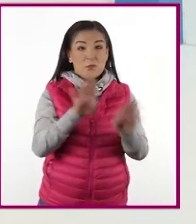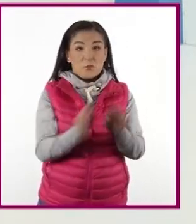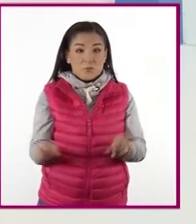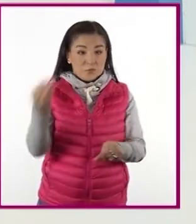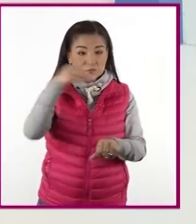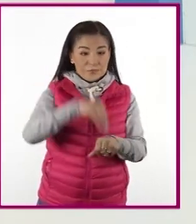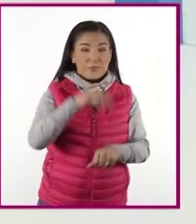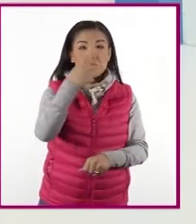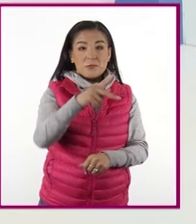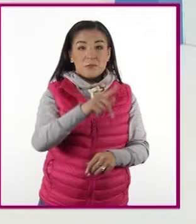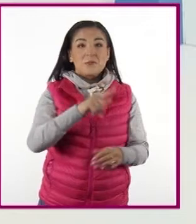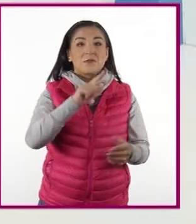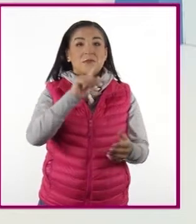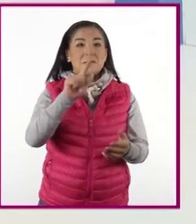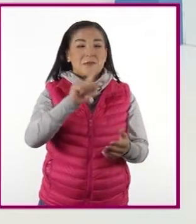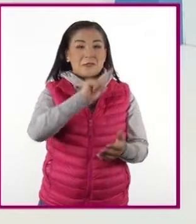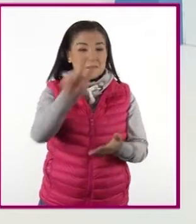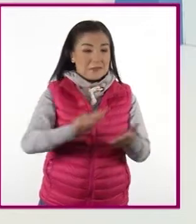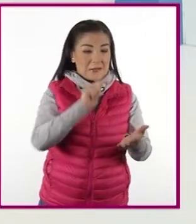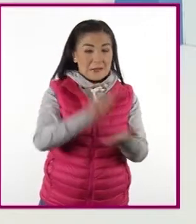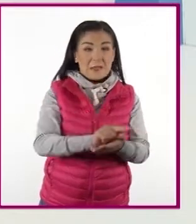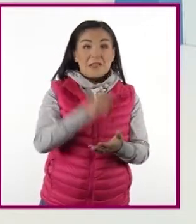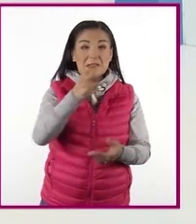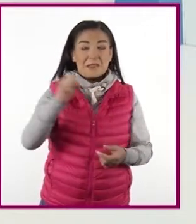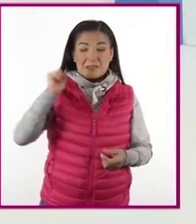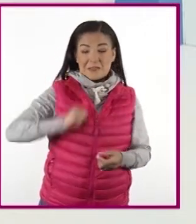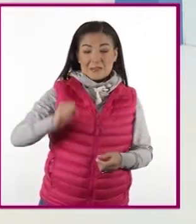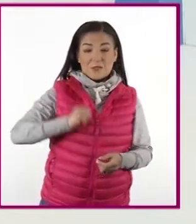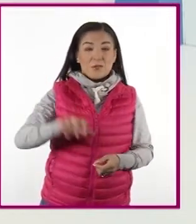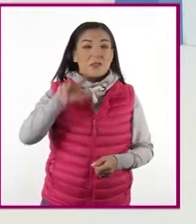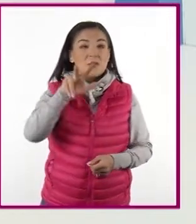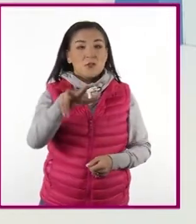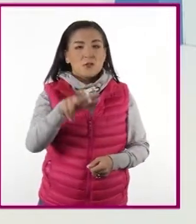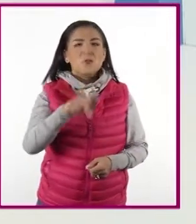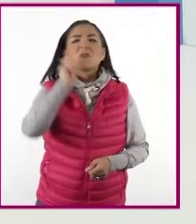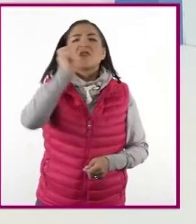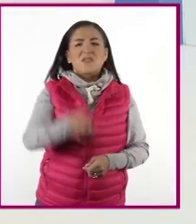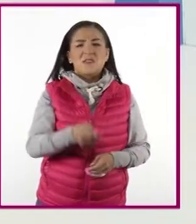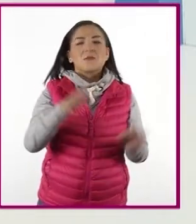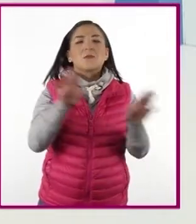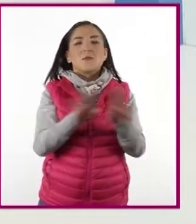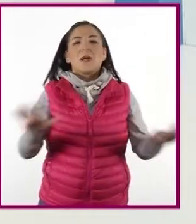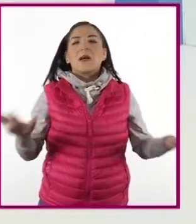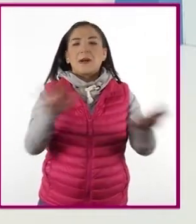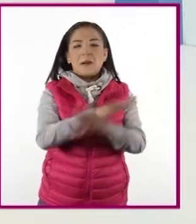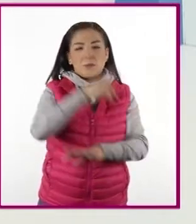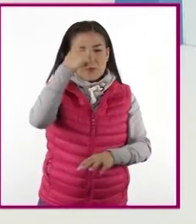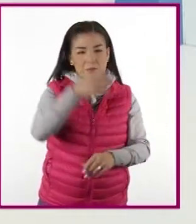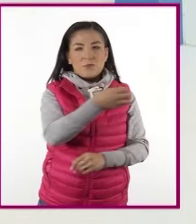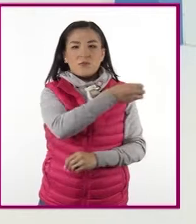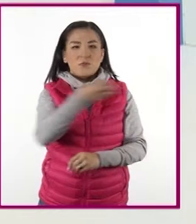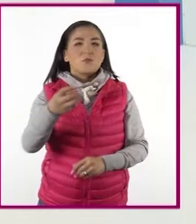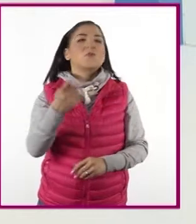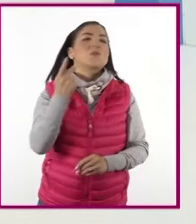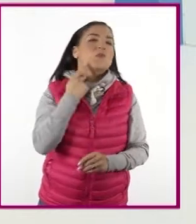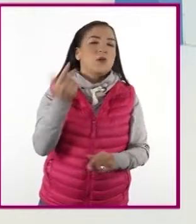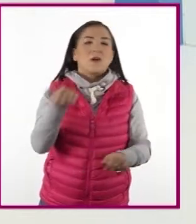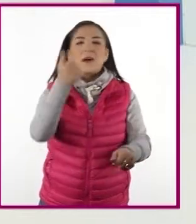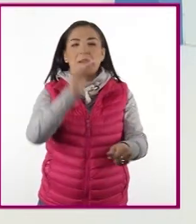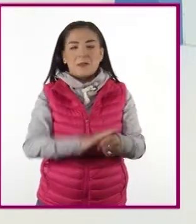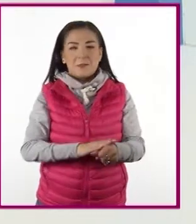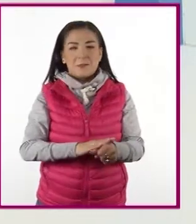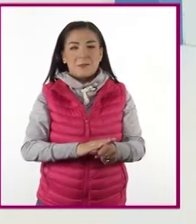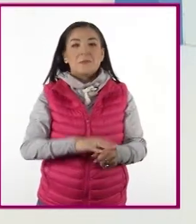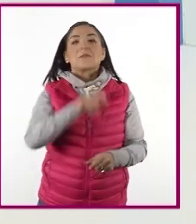las últimas décadas del siglo XVIII significó para la colonia un cambio en la organización político-administrativa